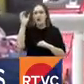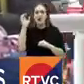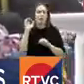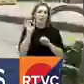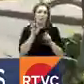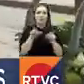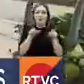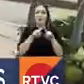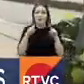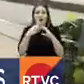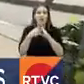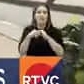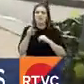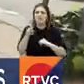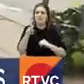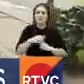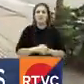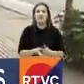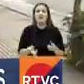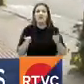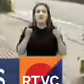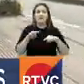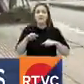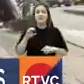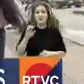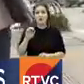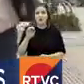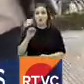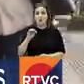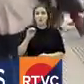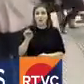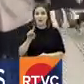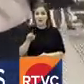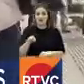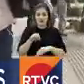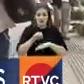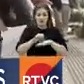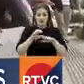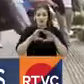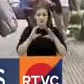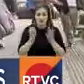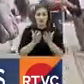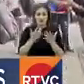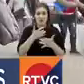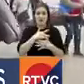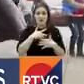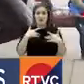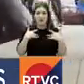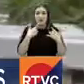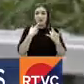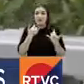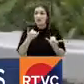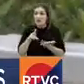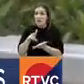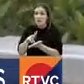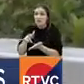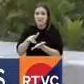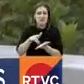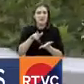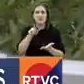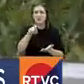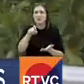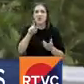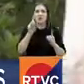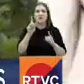clínicas. Además, la OMS ayer advirtió que los países pueden empezar a desmontar la figura de las emergencias a medida que se avanza en